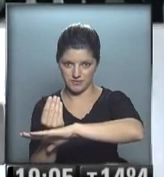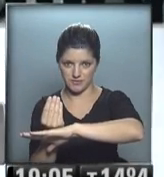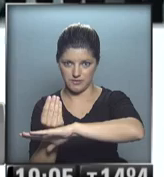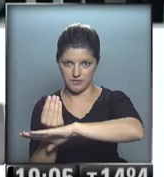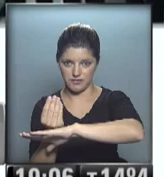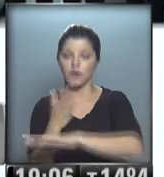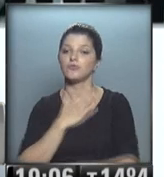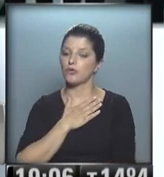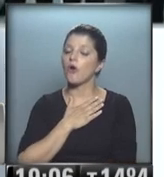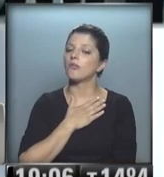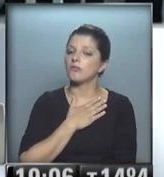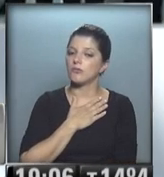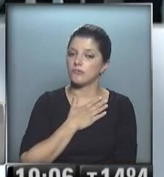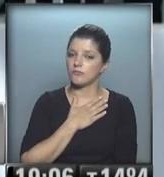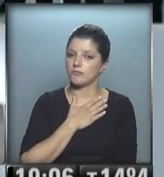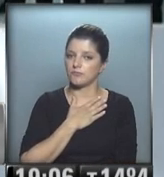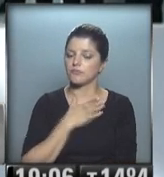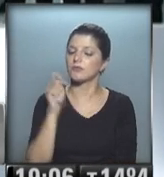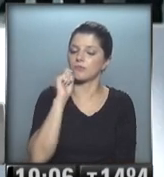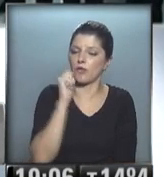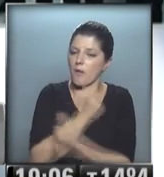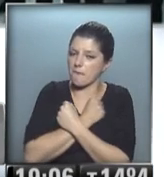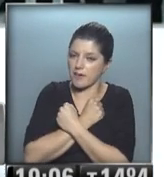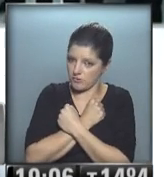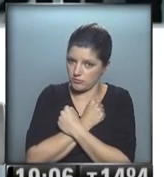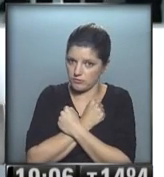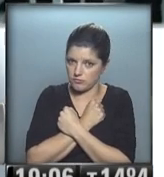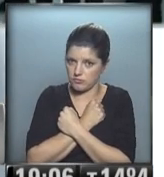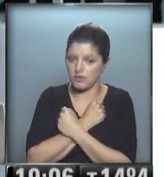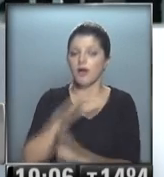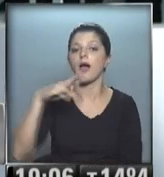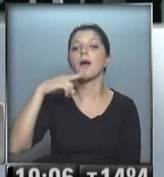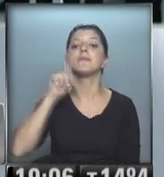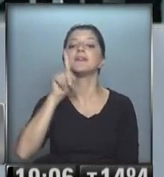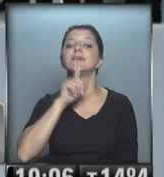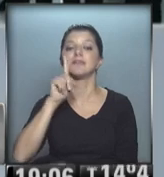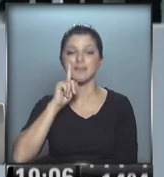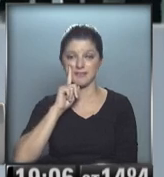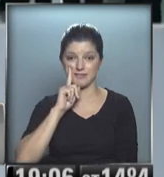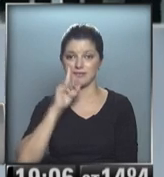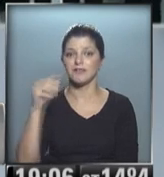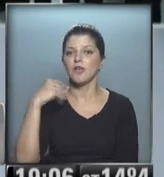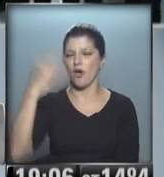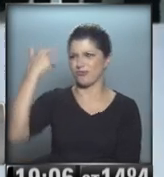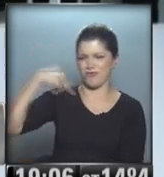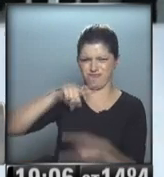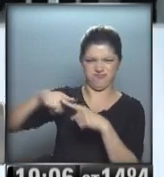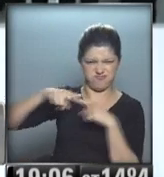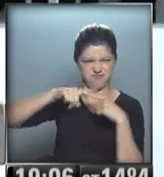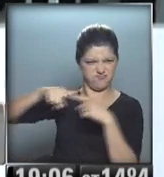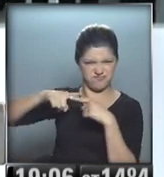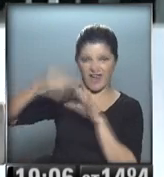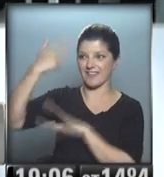le mando un saludo y un abrazo muy fuerte al Viti Fallad, a Víctor Fallad, nos discutíamos mucho, peleábamos cuando